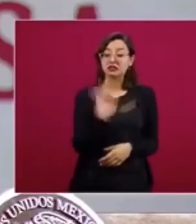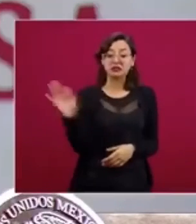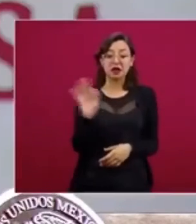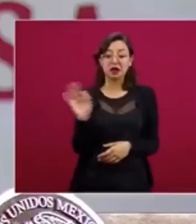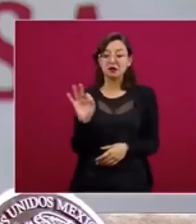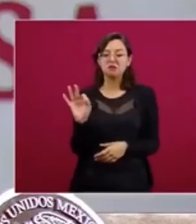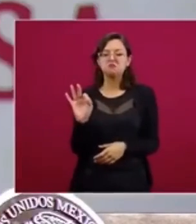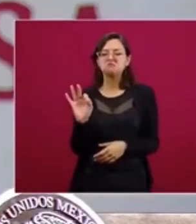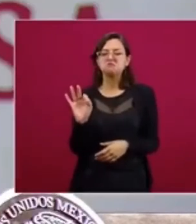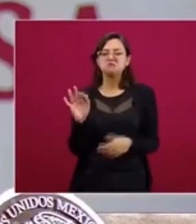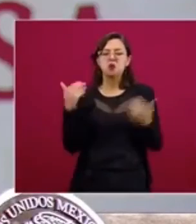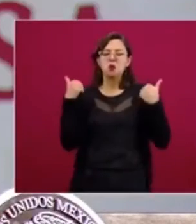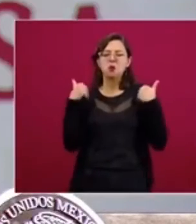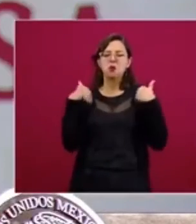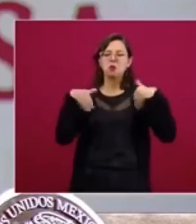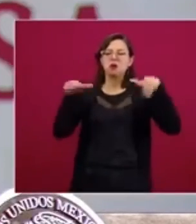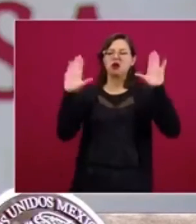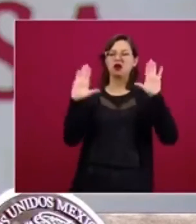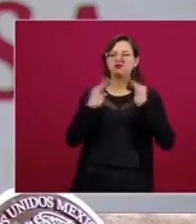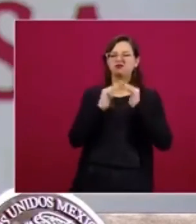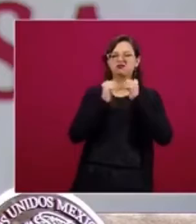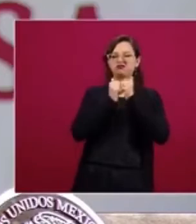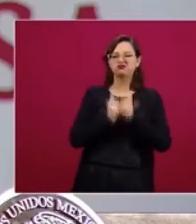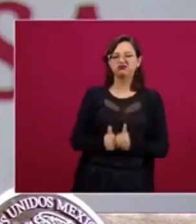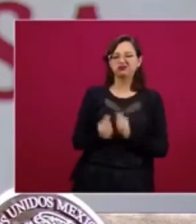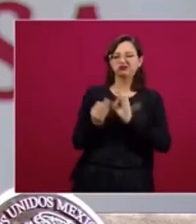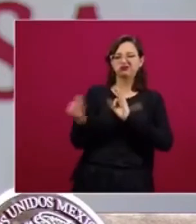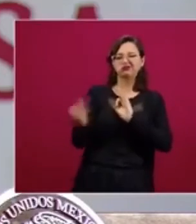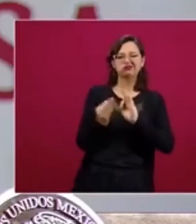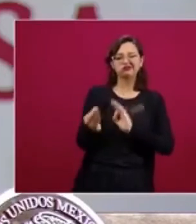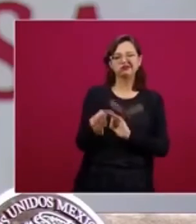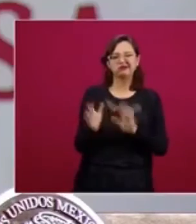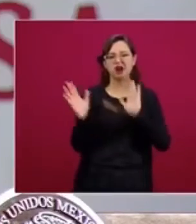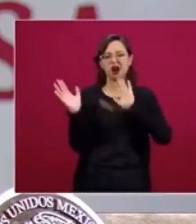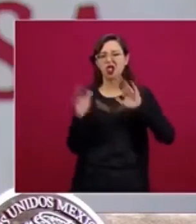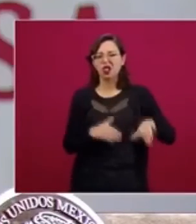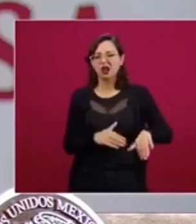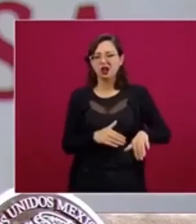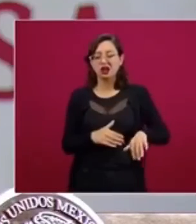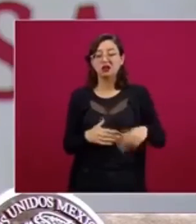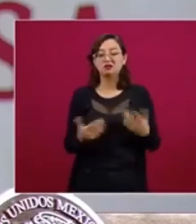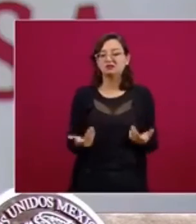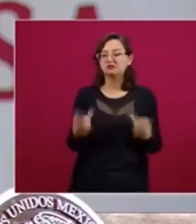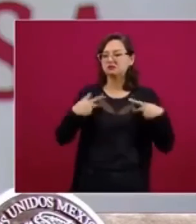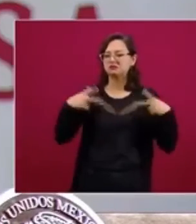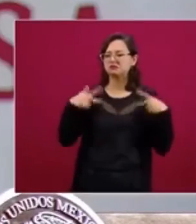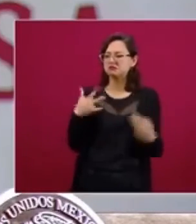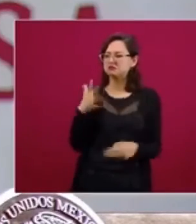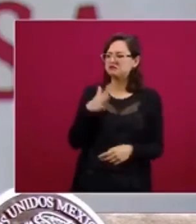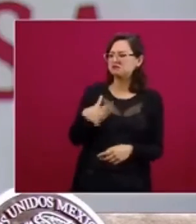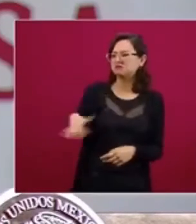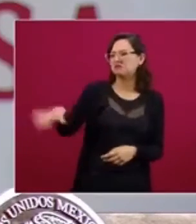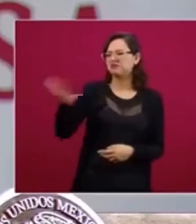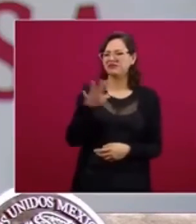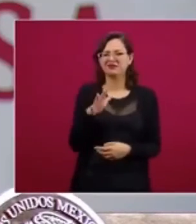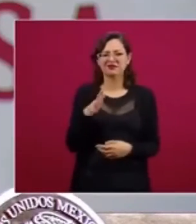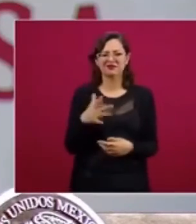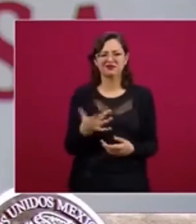acompañarte, tus familiares, aunque no sea, tienes una apendicitis y aún así no te van a dejar que tu familia